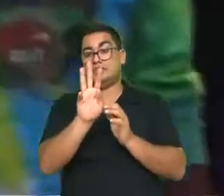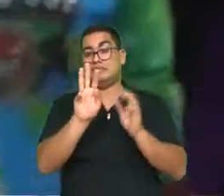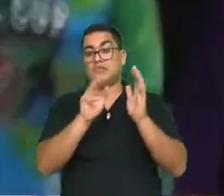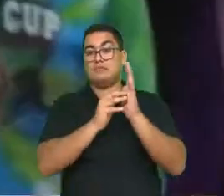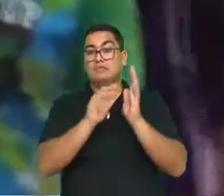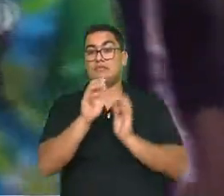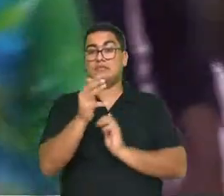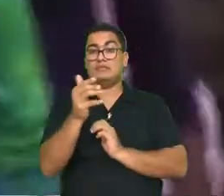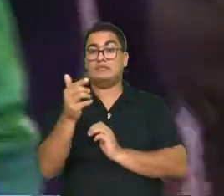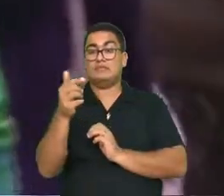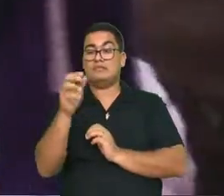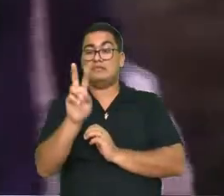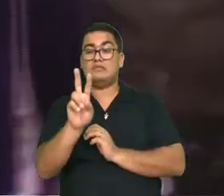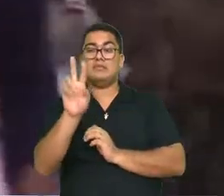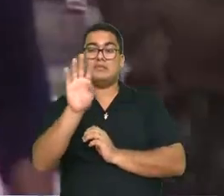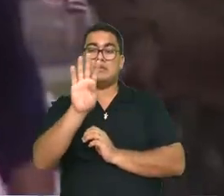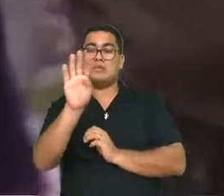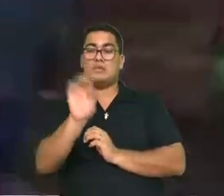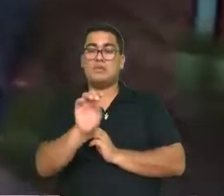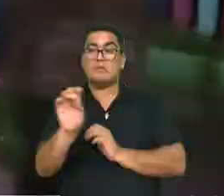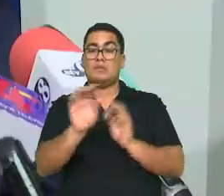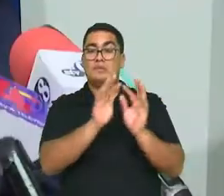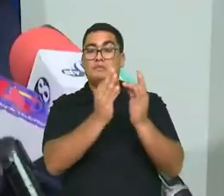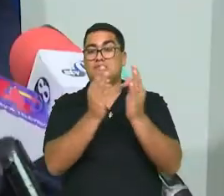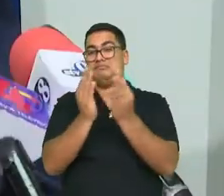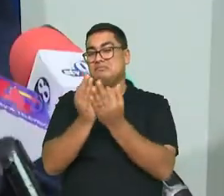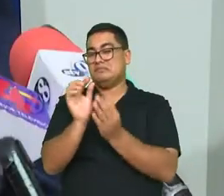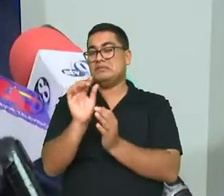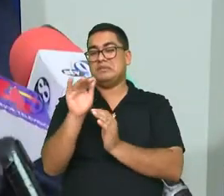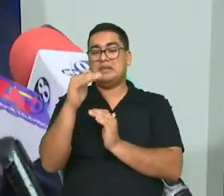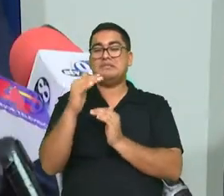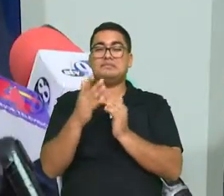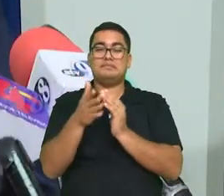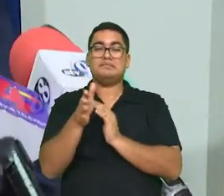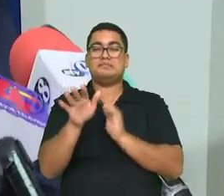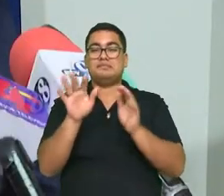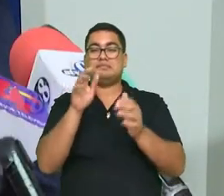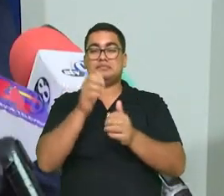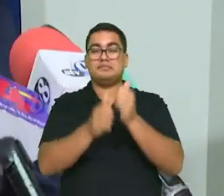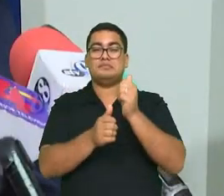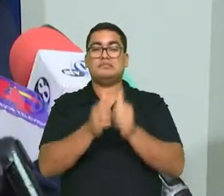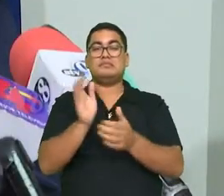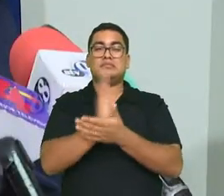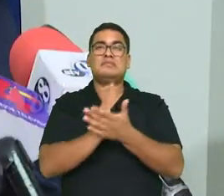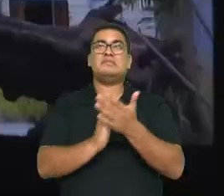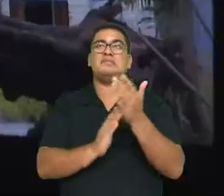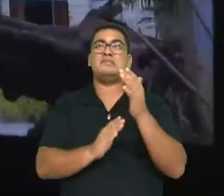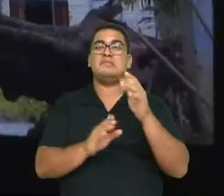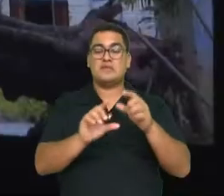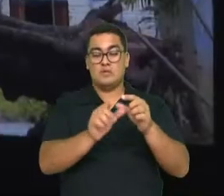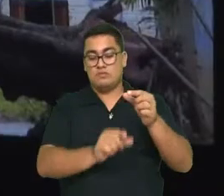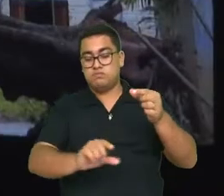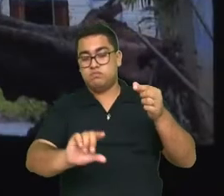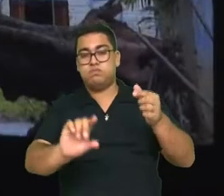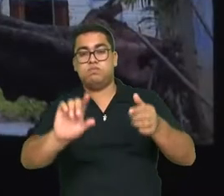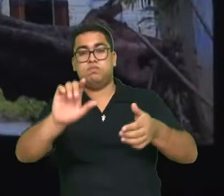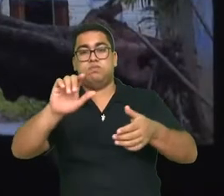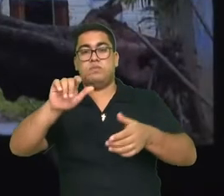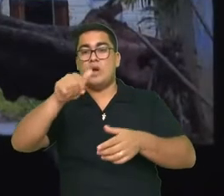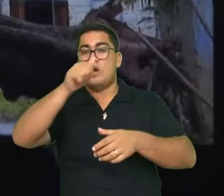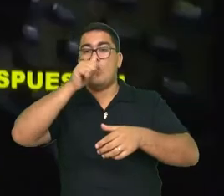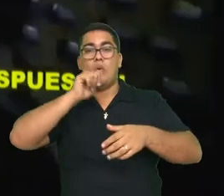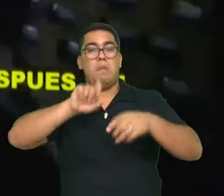representan aproximadamente el 4% de las familias, un poco más, que están afectadas ya por algunos daños en tubería, y